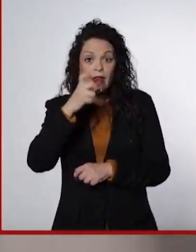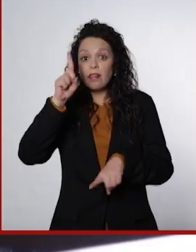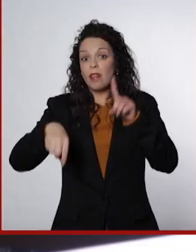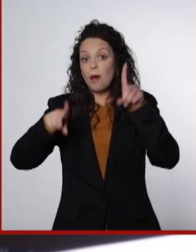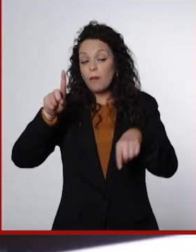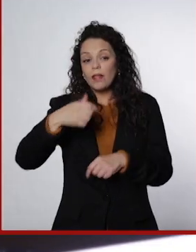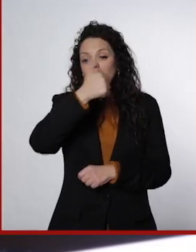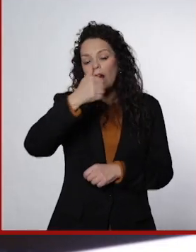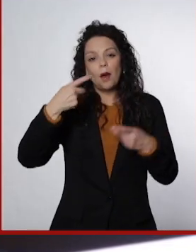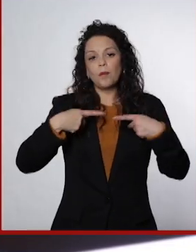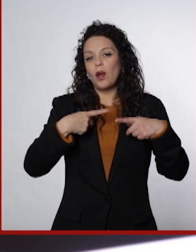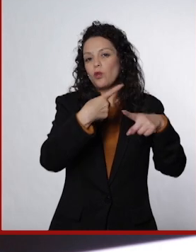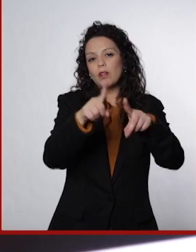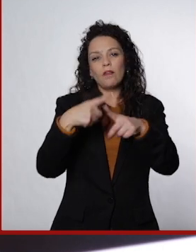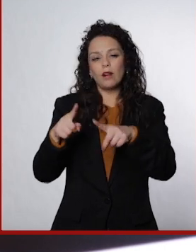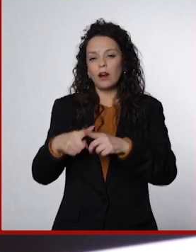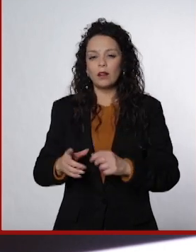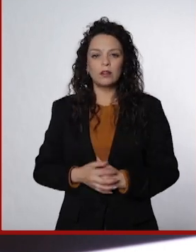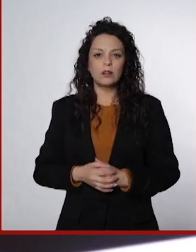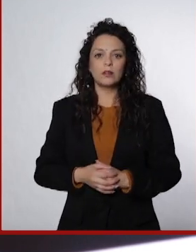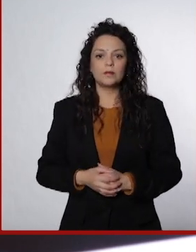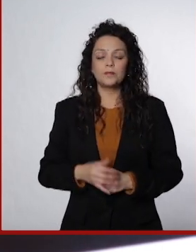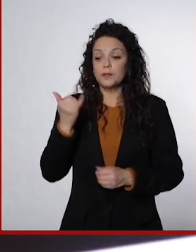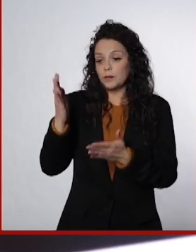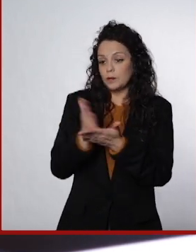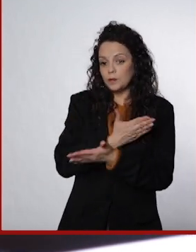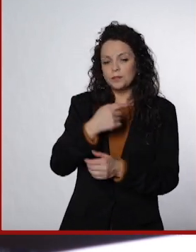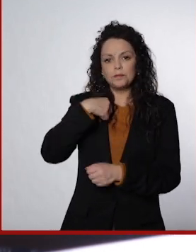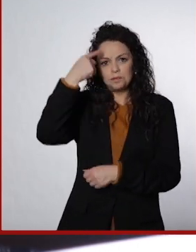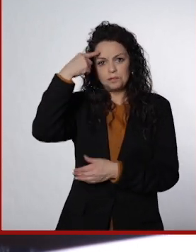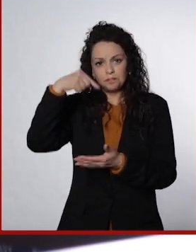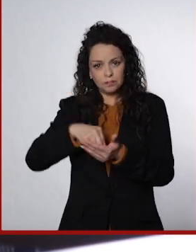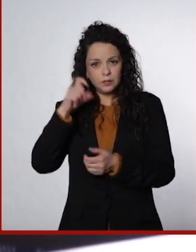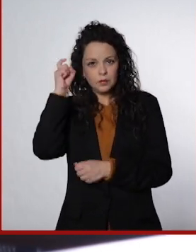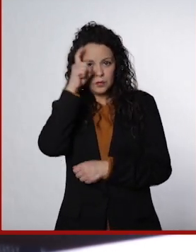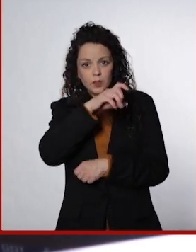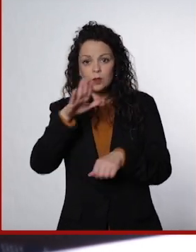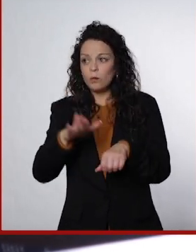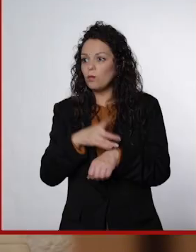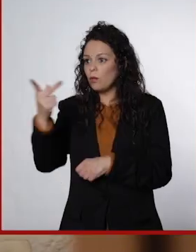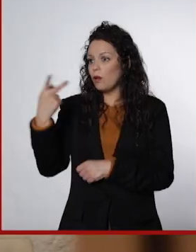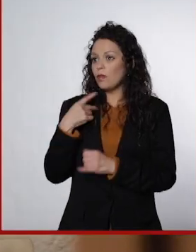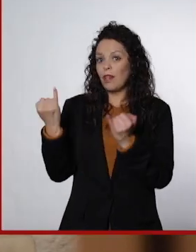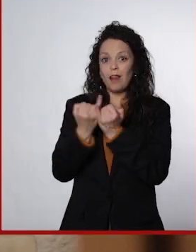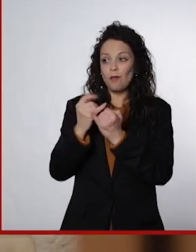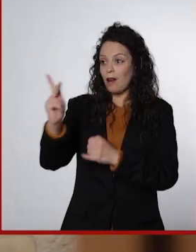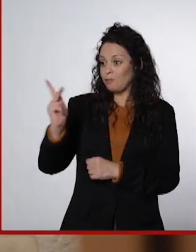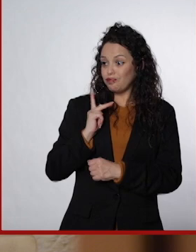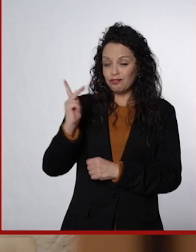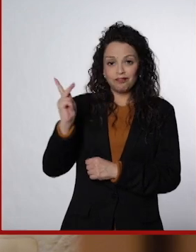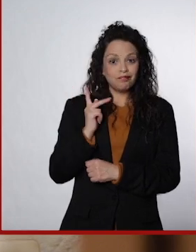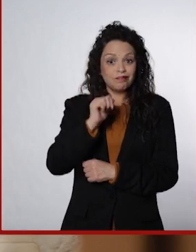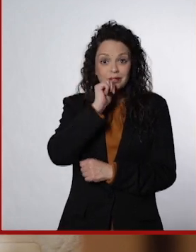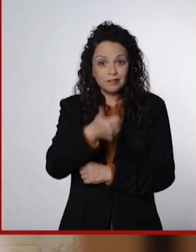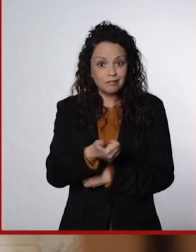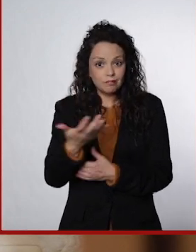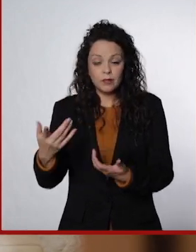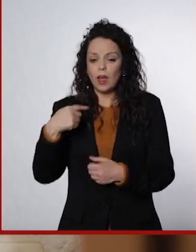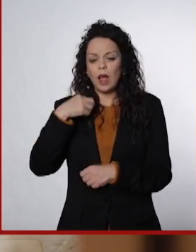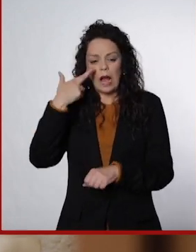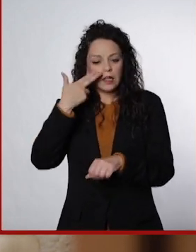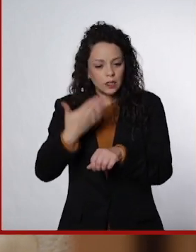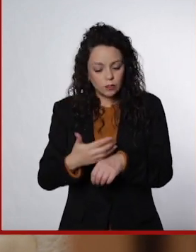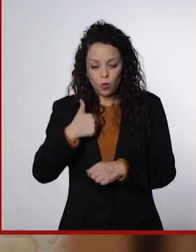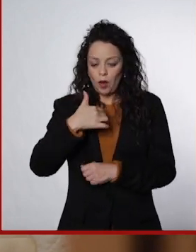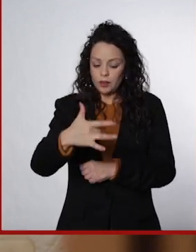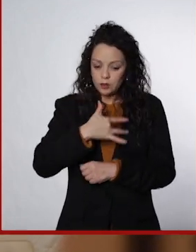persona. Ahora, también creo que es difícil cuando la otra persona no está en el mismo canal. O sea, por más que tú te hagas responsable de lo que